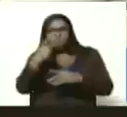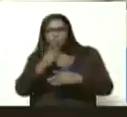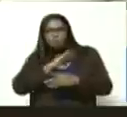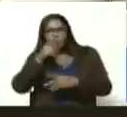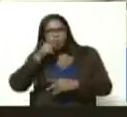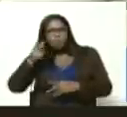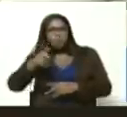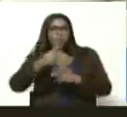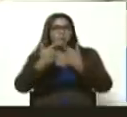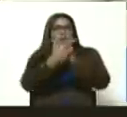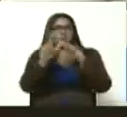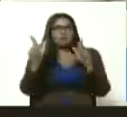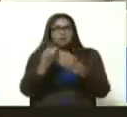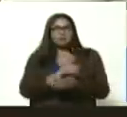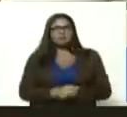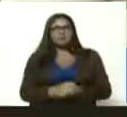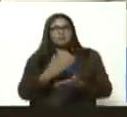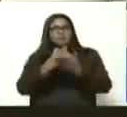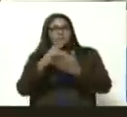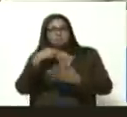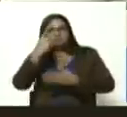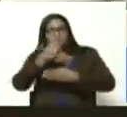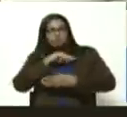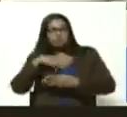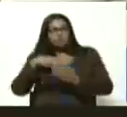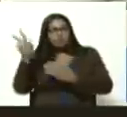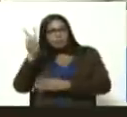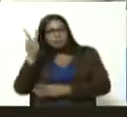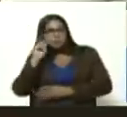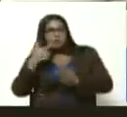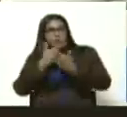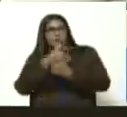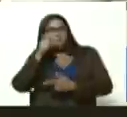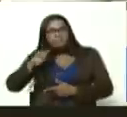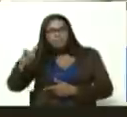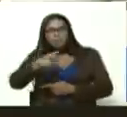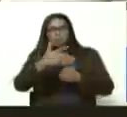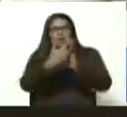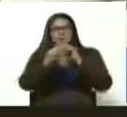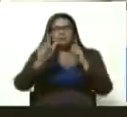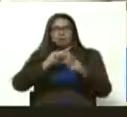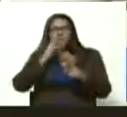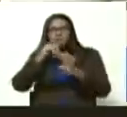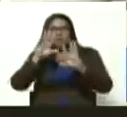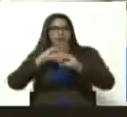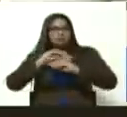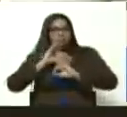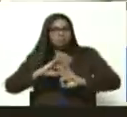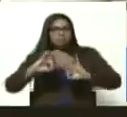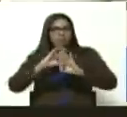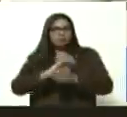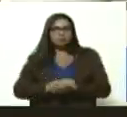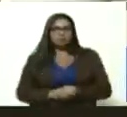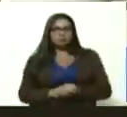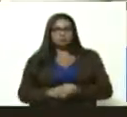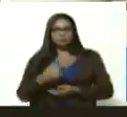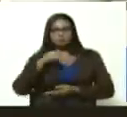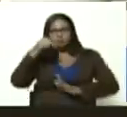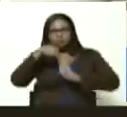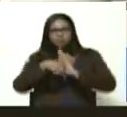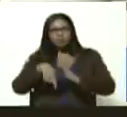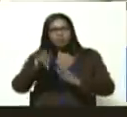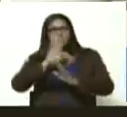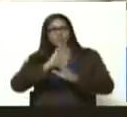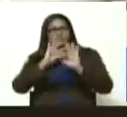un pueblo libre siempre levantaremos la voz de mi nación a como un pueblo libre donde no aceptamos que nadie se mete en los asuntos internos de venezuela